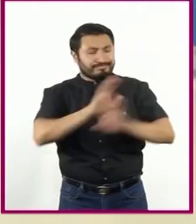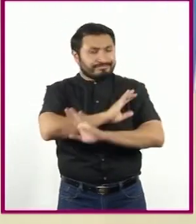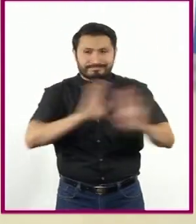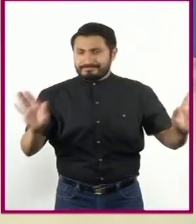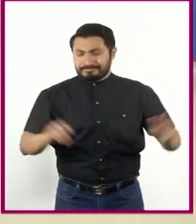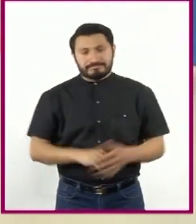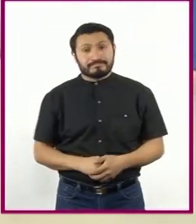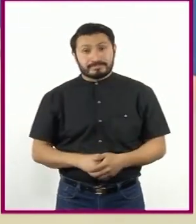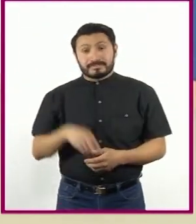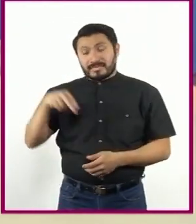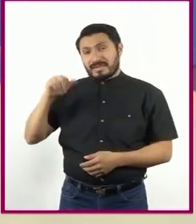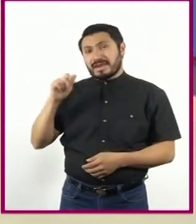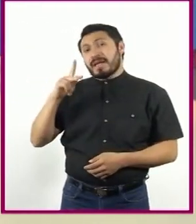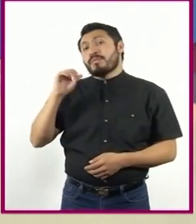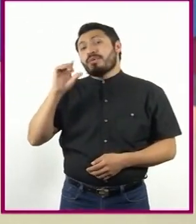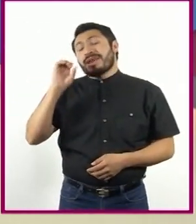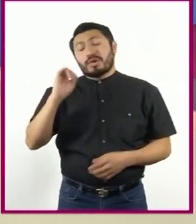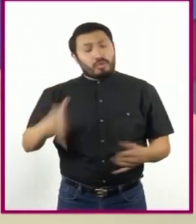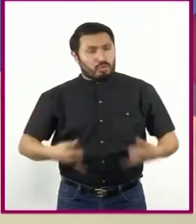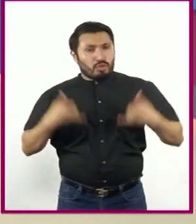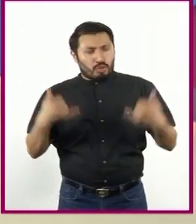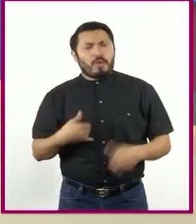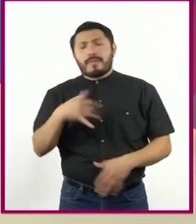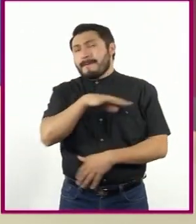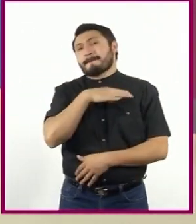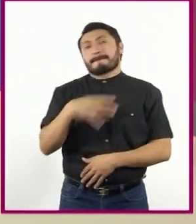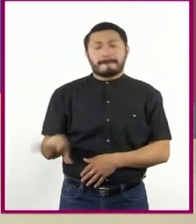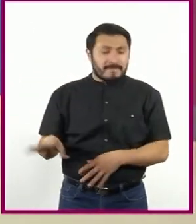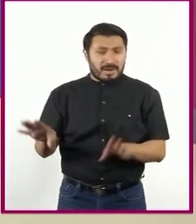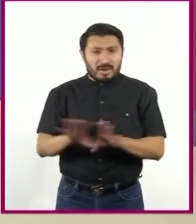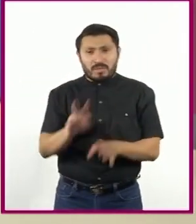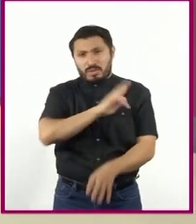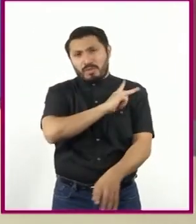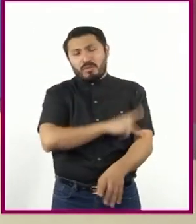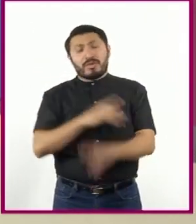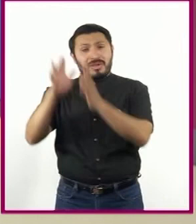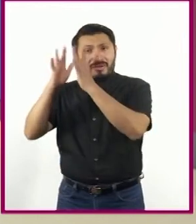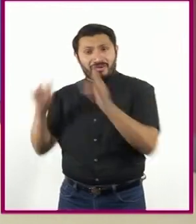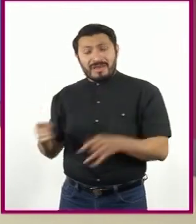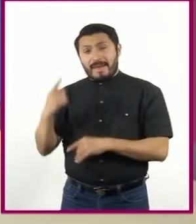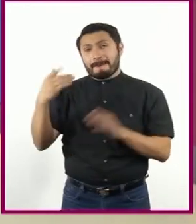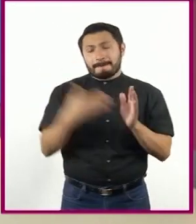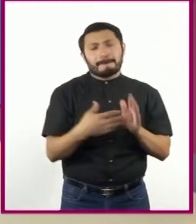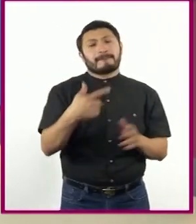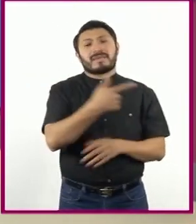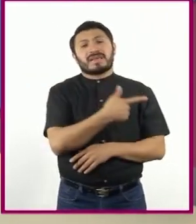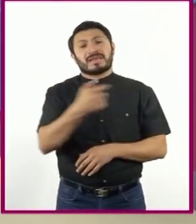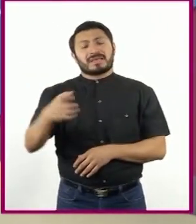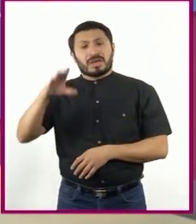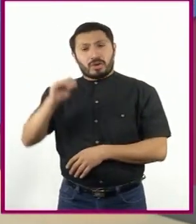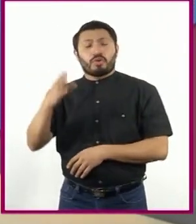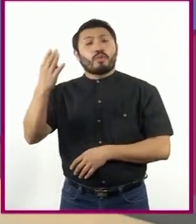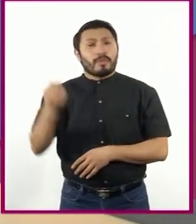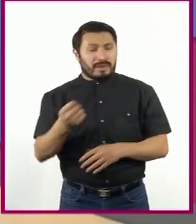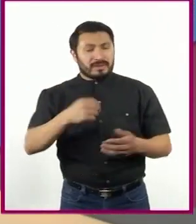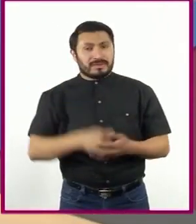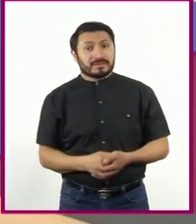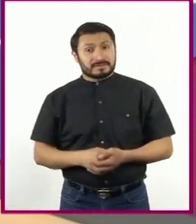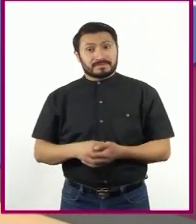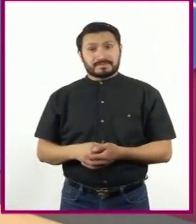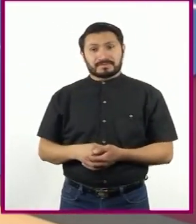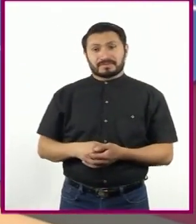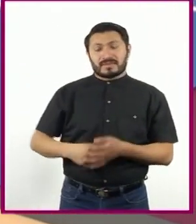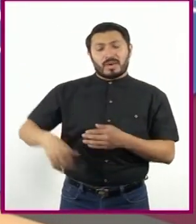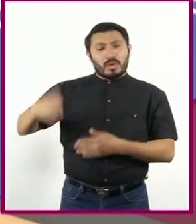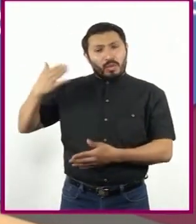Napoleón Bonaparte fue un joven general. Tomó el poder en Francia hacia 1799. En sus